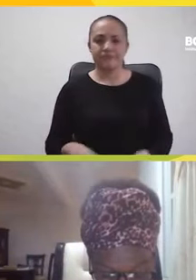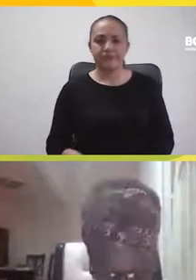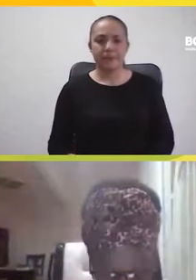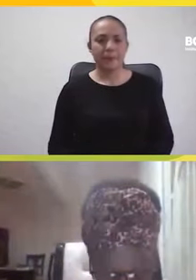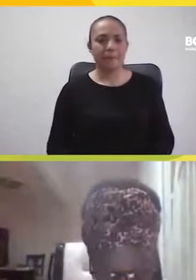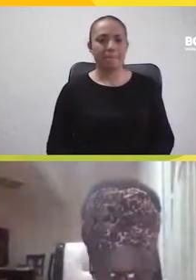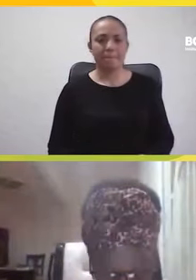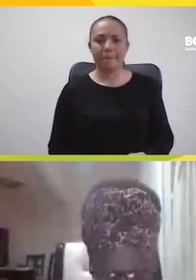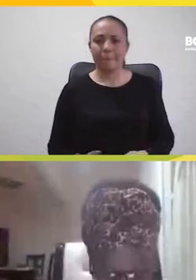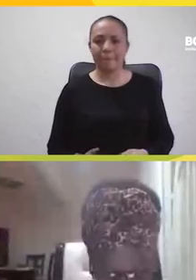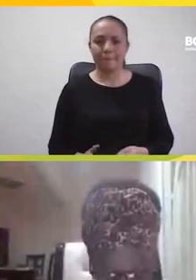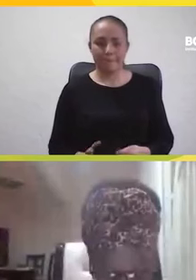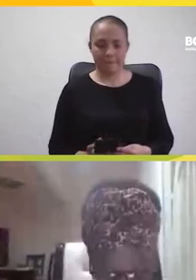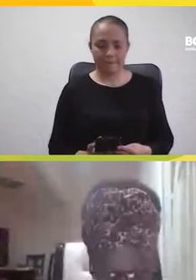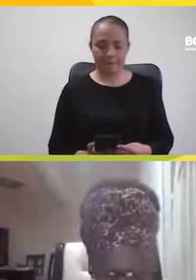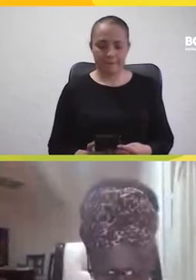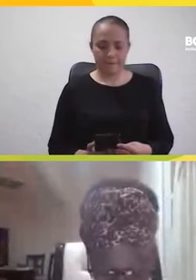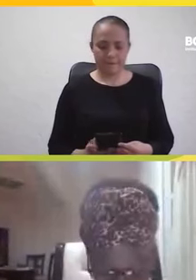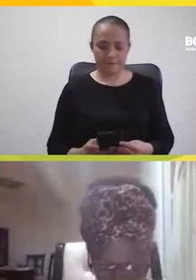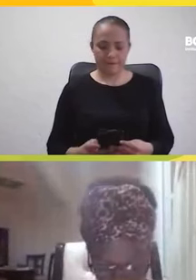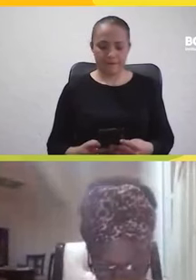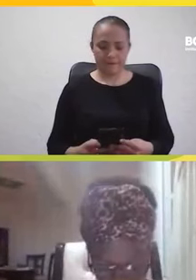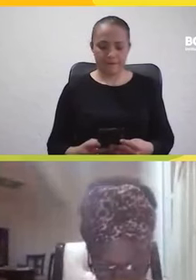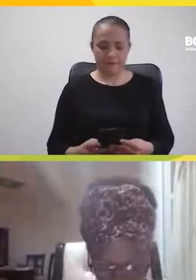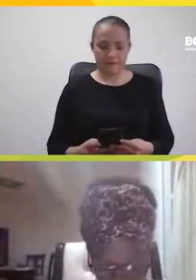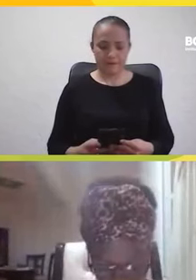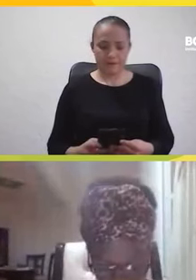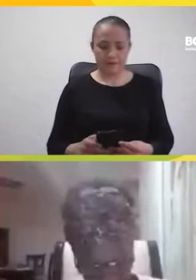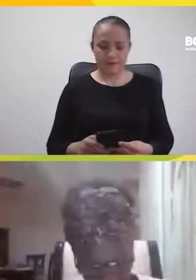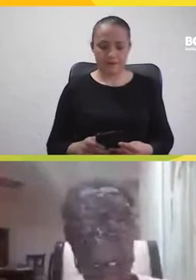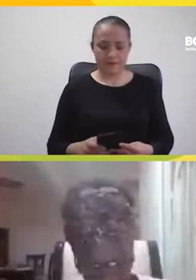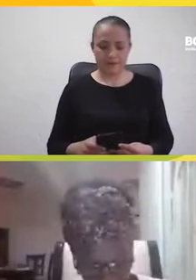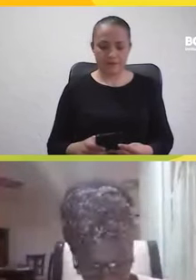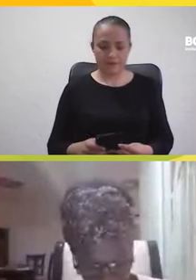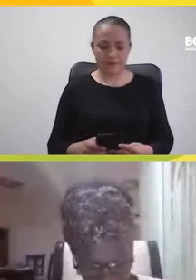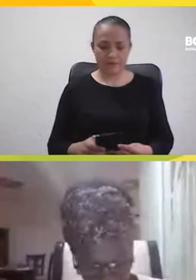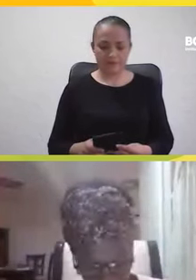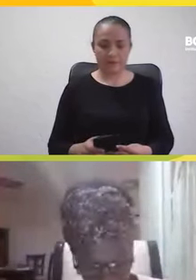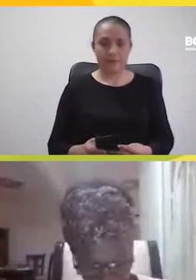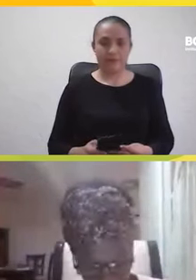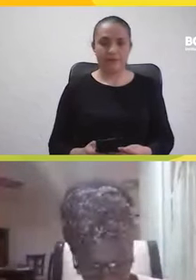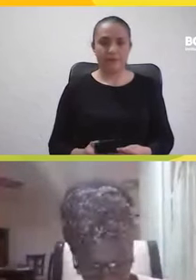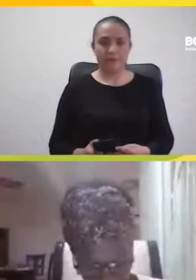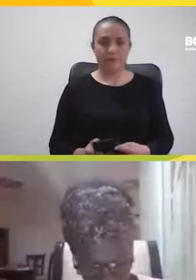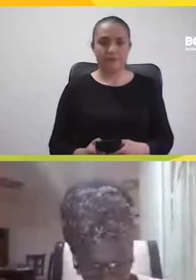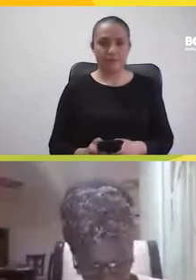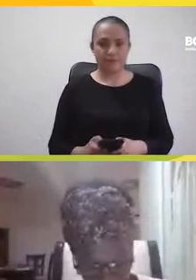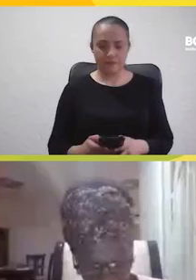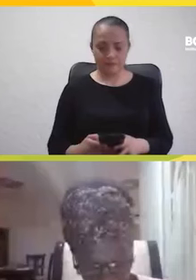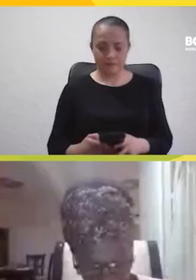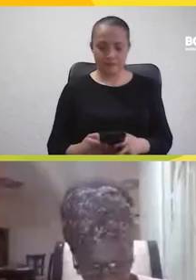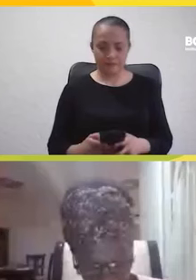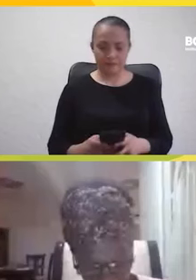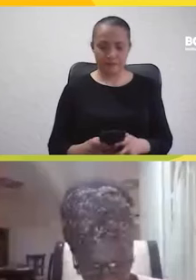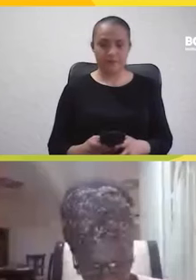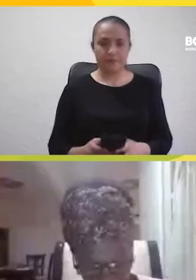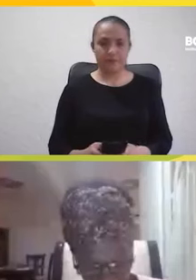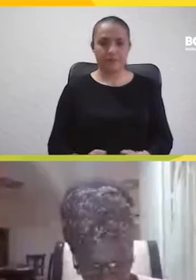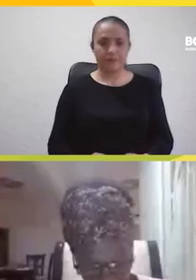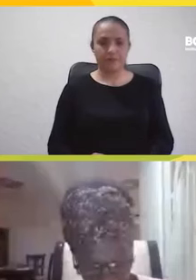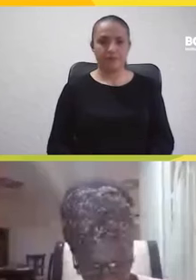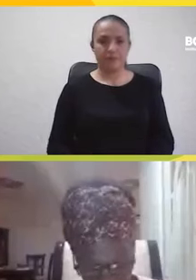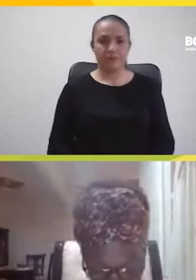liberación femenina la puso la mujer palenquera. Entonces creo que esos pequeños